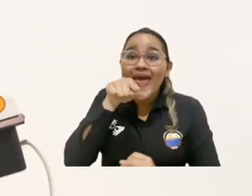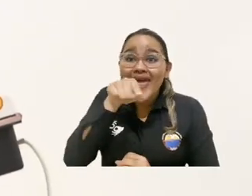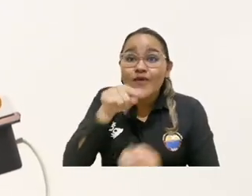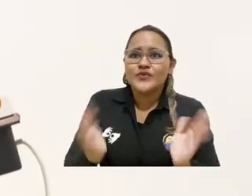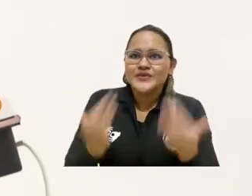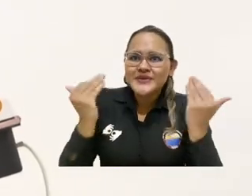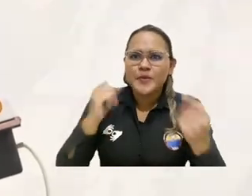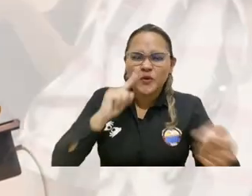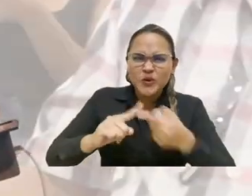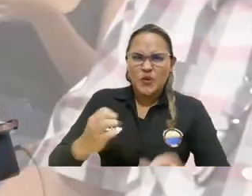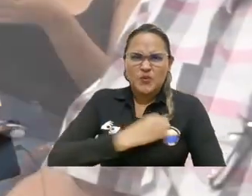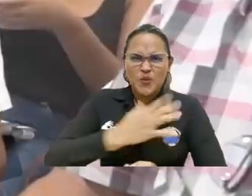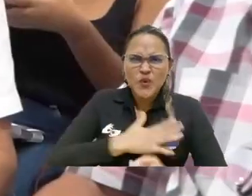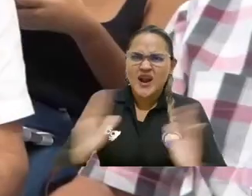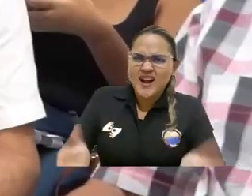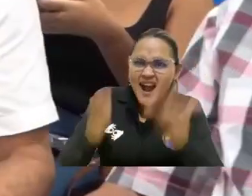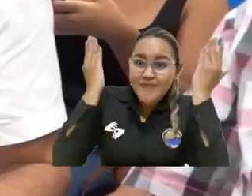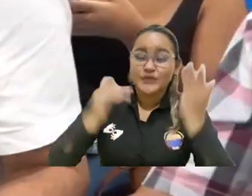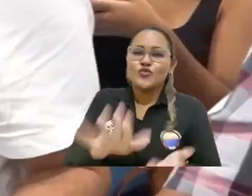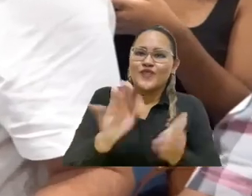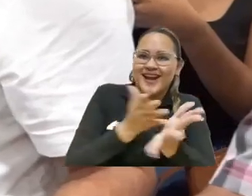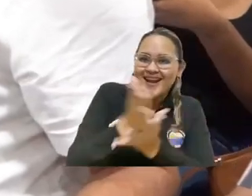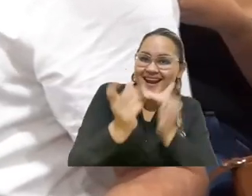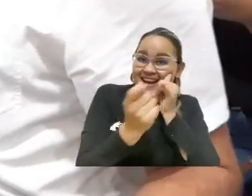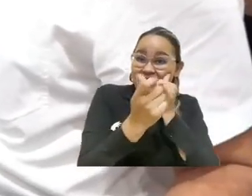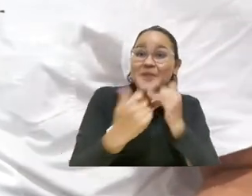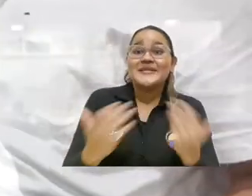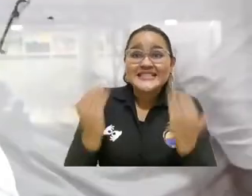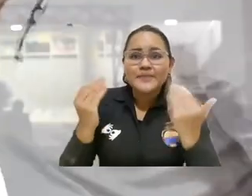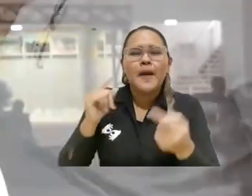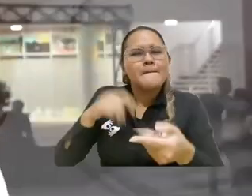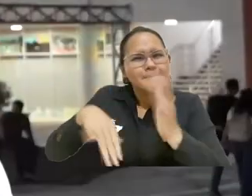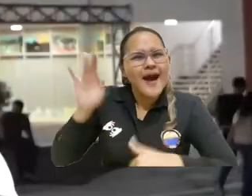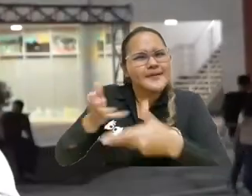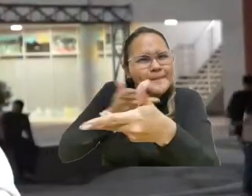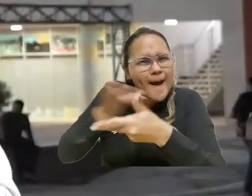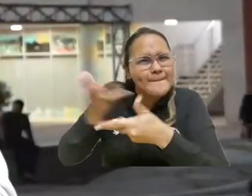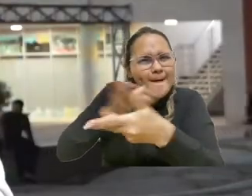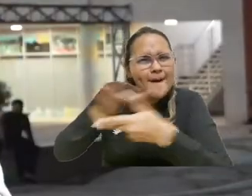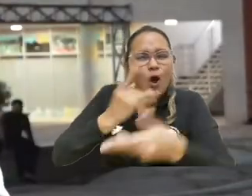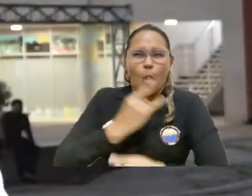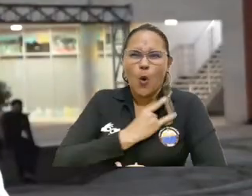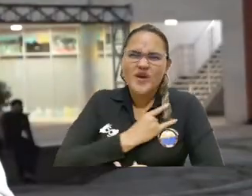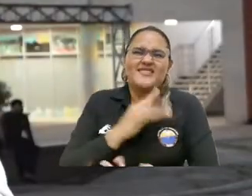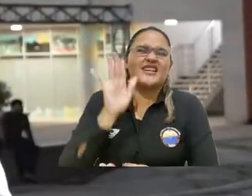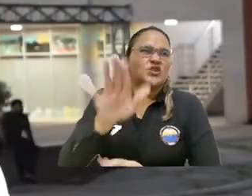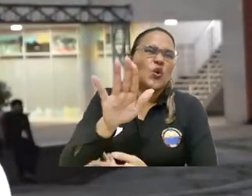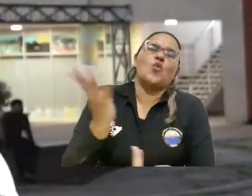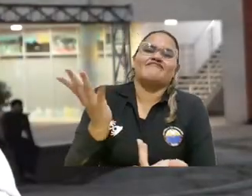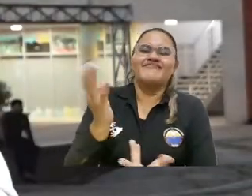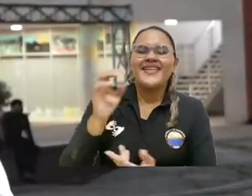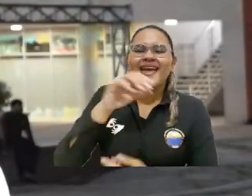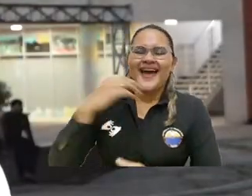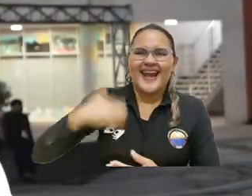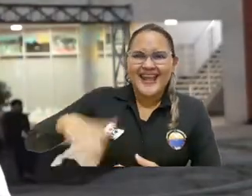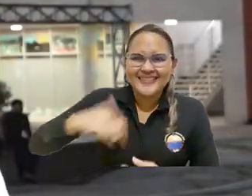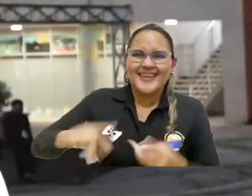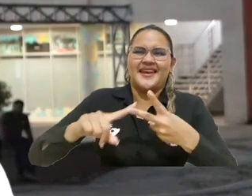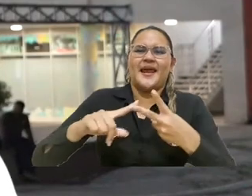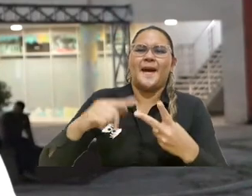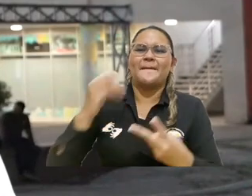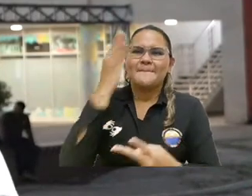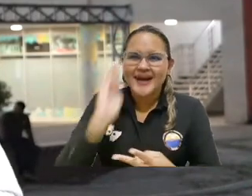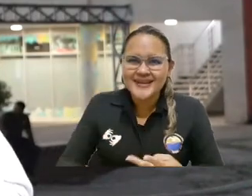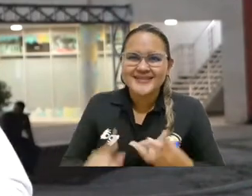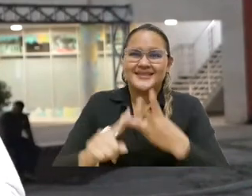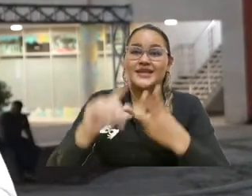abrir muchísimas posibilidades como programa de economía. La posibilidad de poder interactuar con universidades de Argentina, de Brasil, de